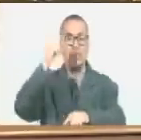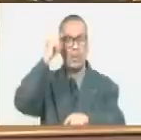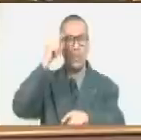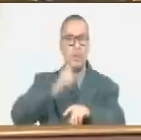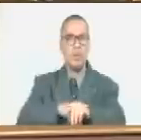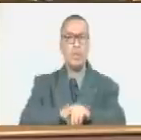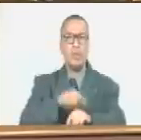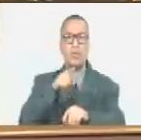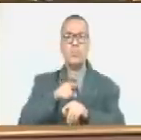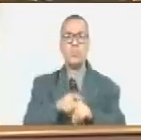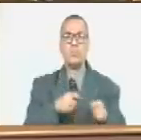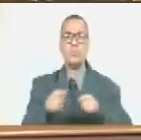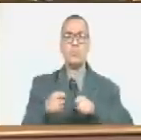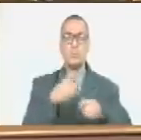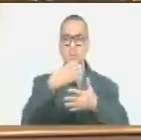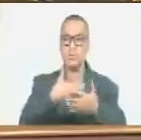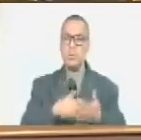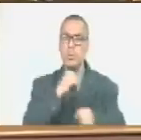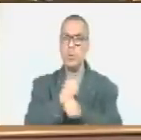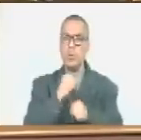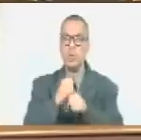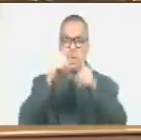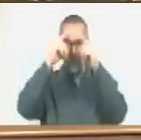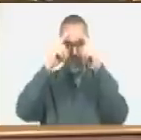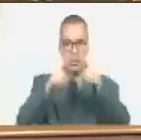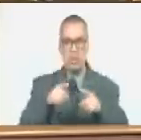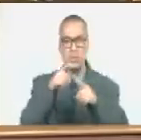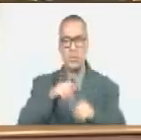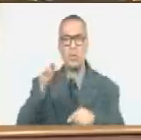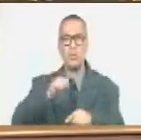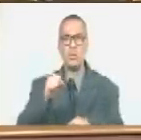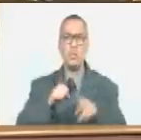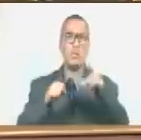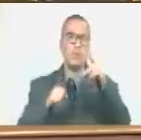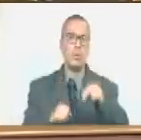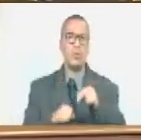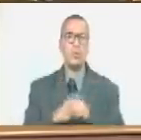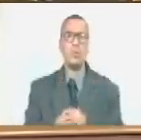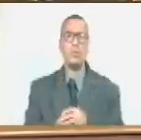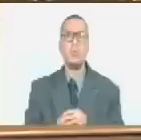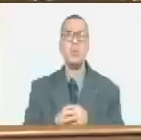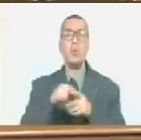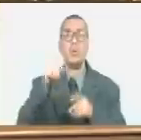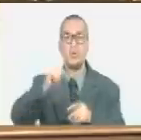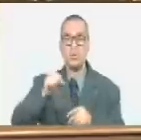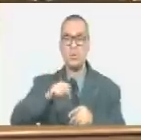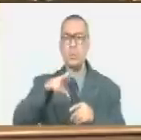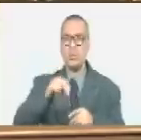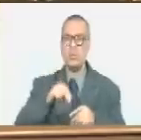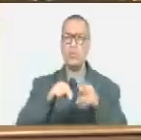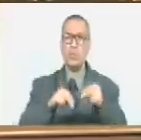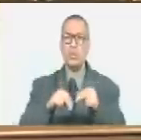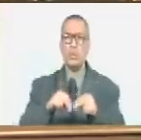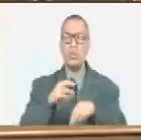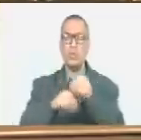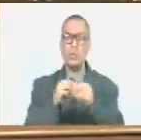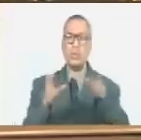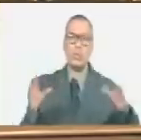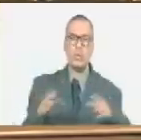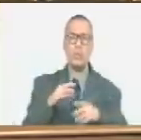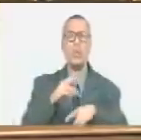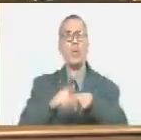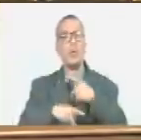recibo de las actuaciones, decidirá sobre su admisibilidad. admitido el recurso, resolverá sobre